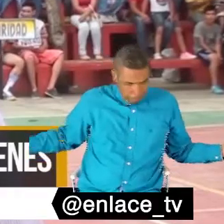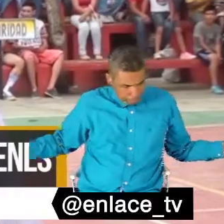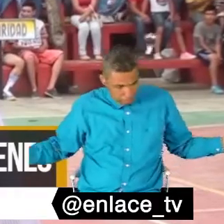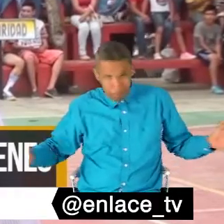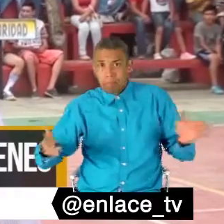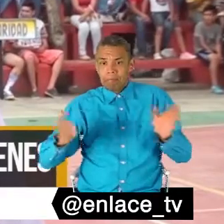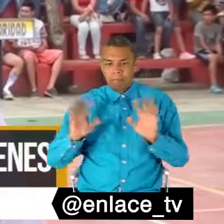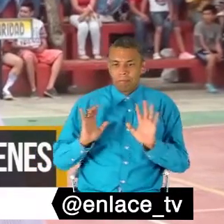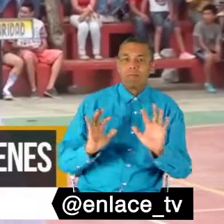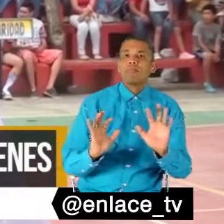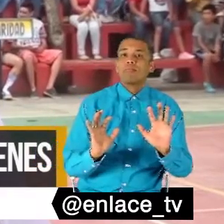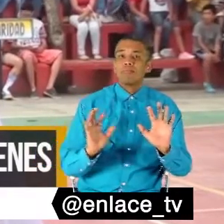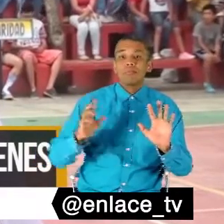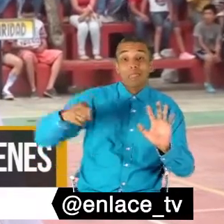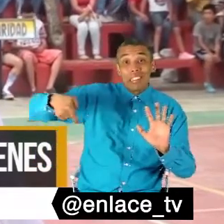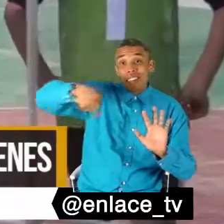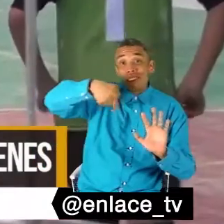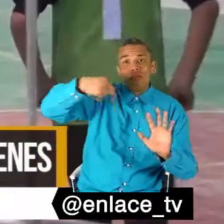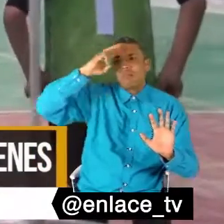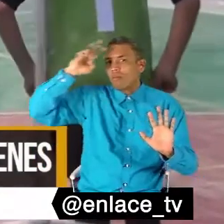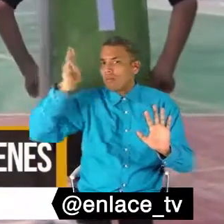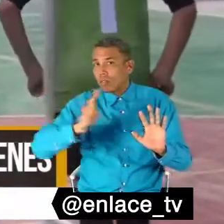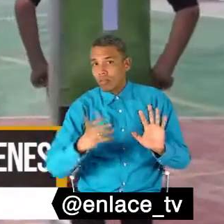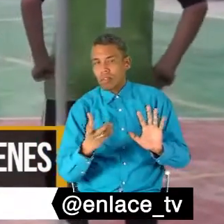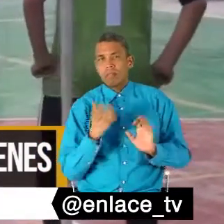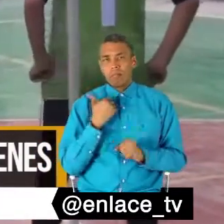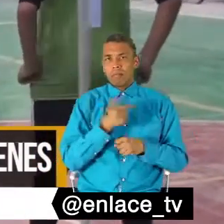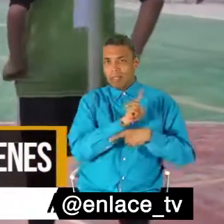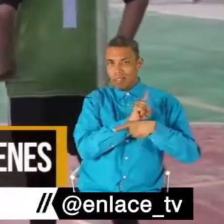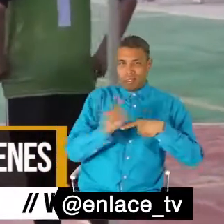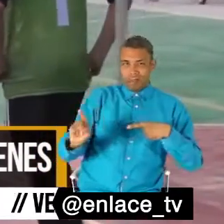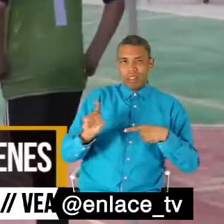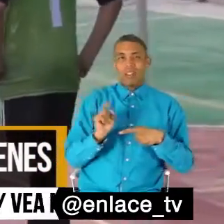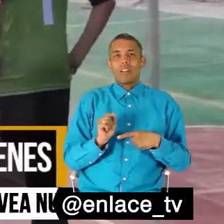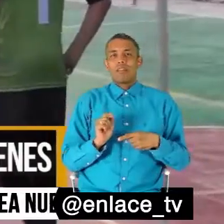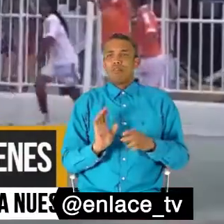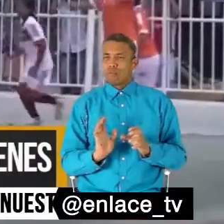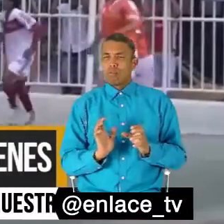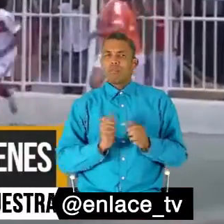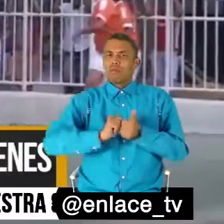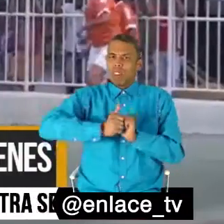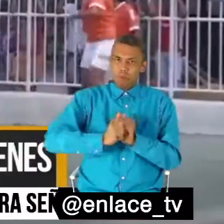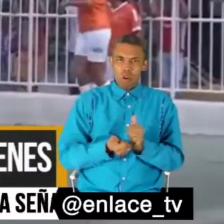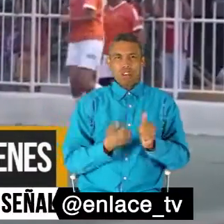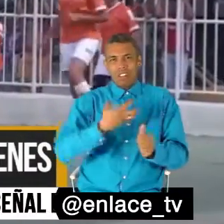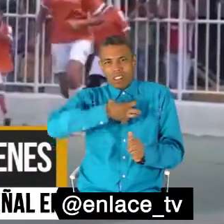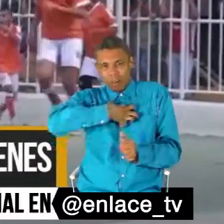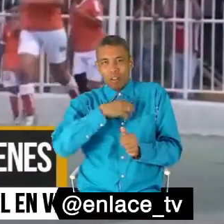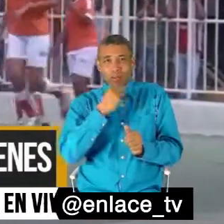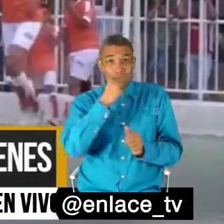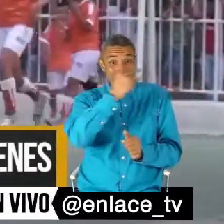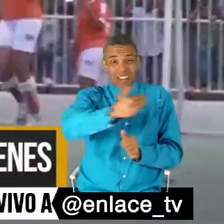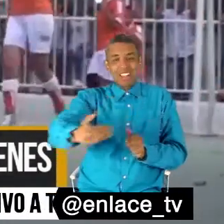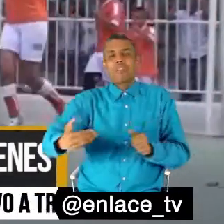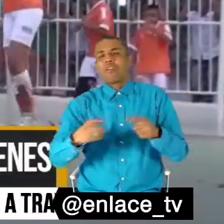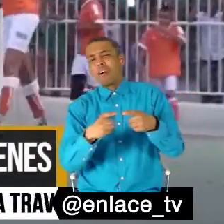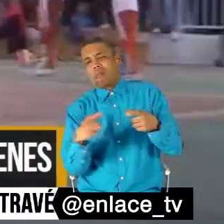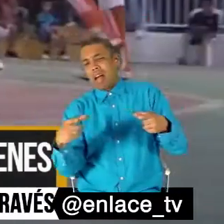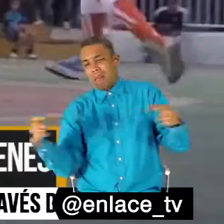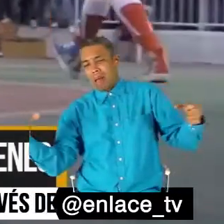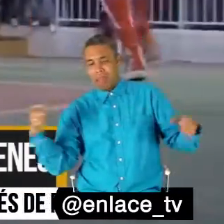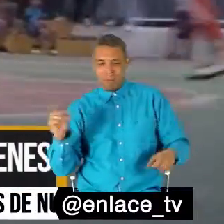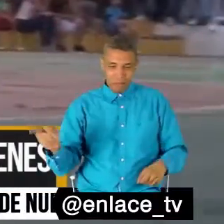Rosa diciéndoles queremos el respeto. Durante una semana, esta población realizará competencias deportivas con más de 200 niños con el fin de